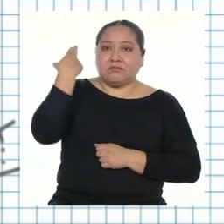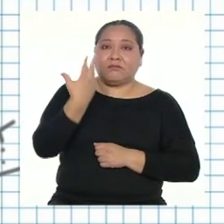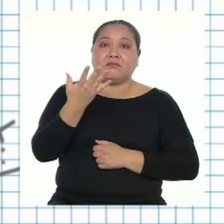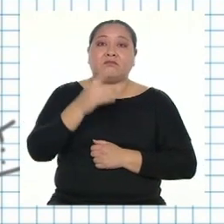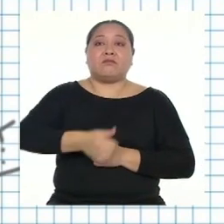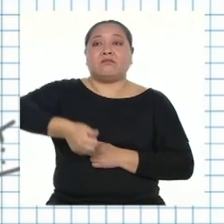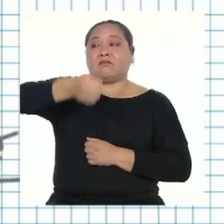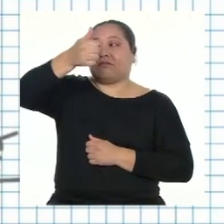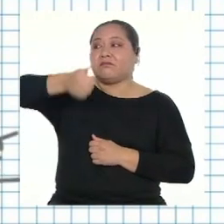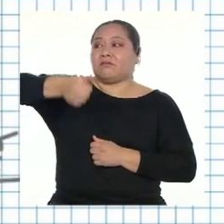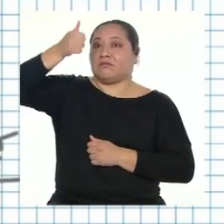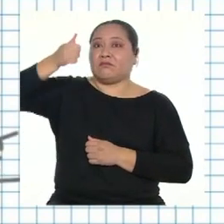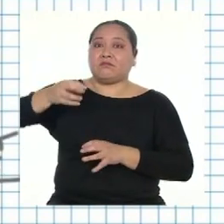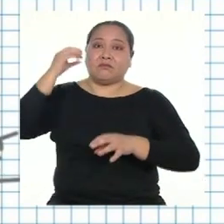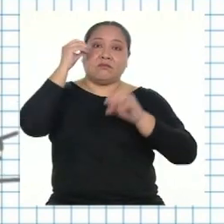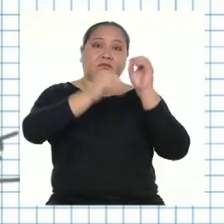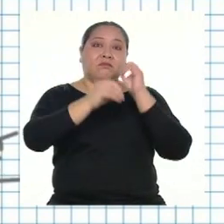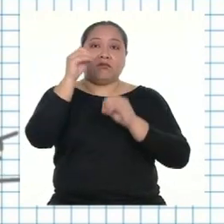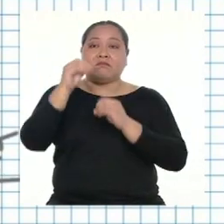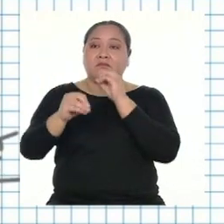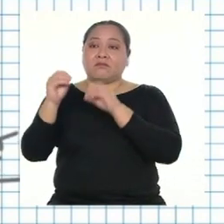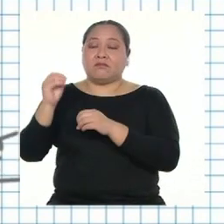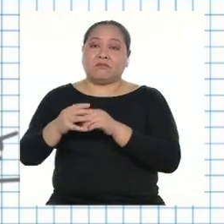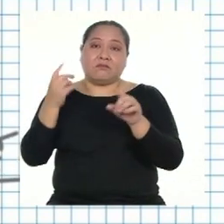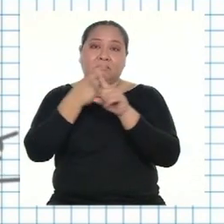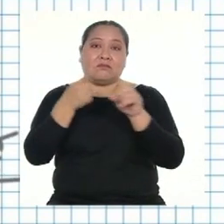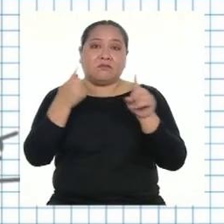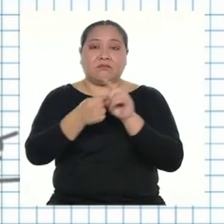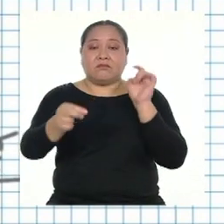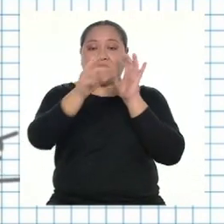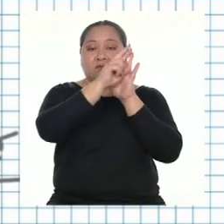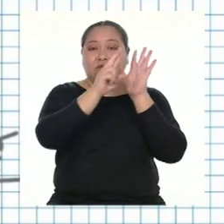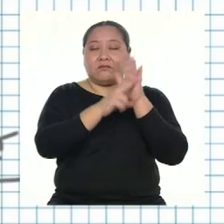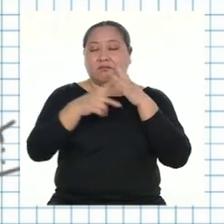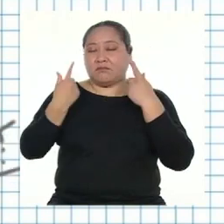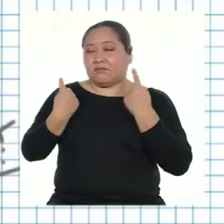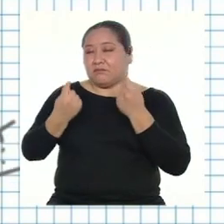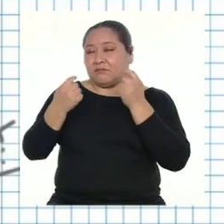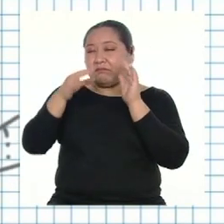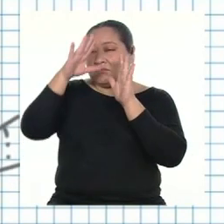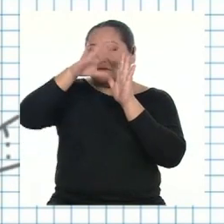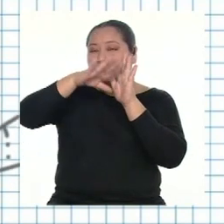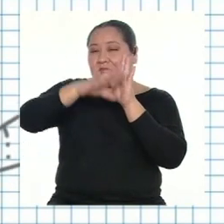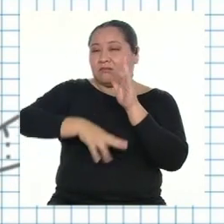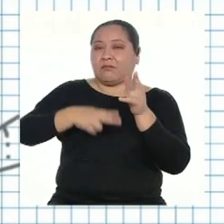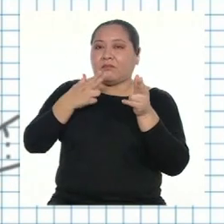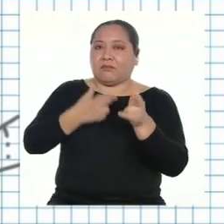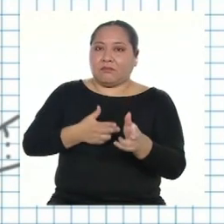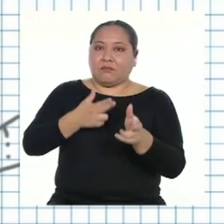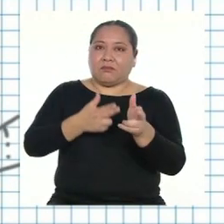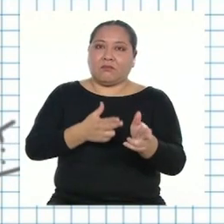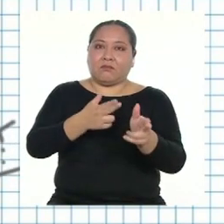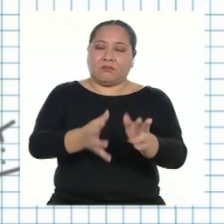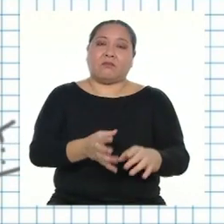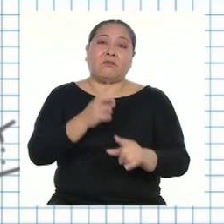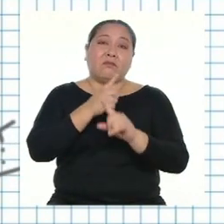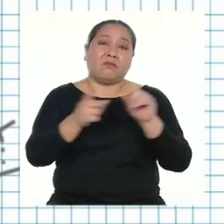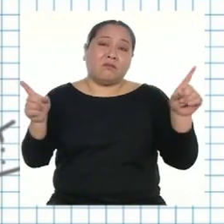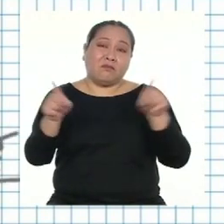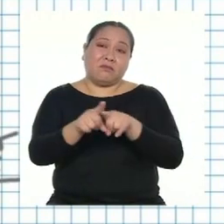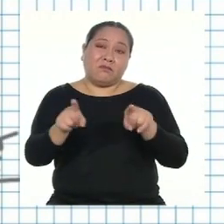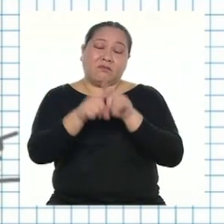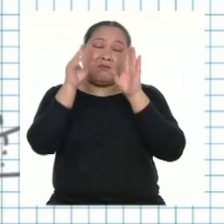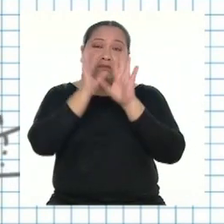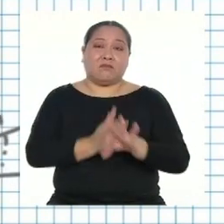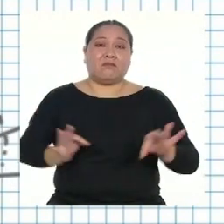las autoridades implementan medidas para tratar de contrarrestar el tráfico. Pero también es